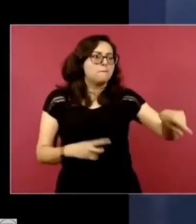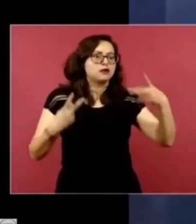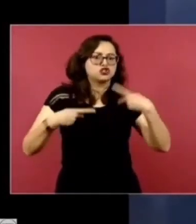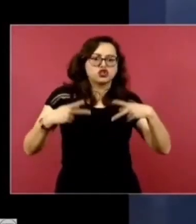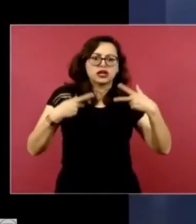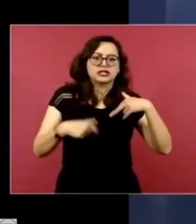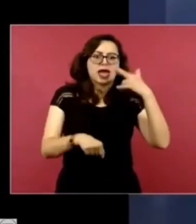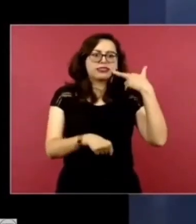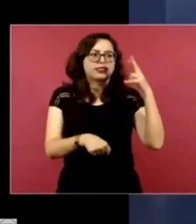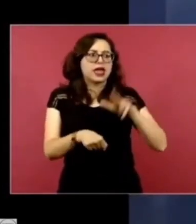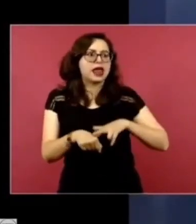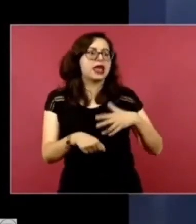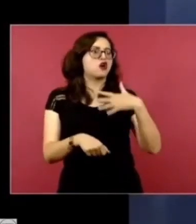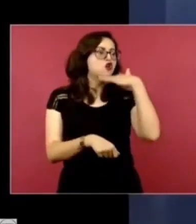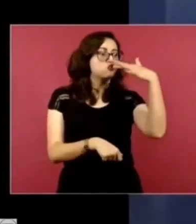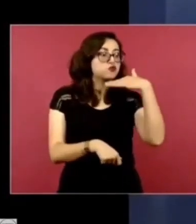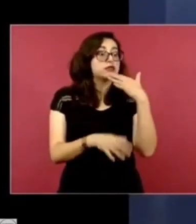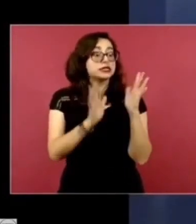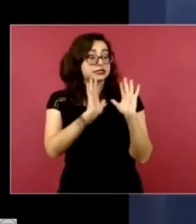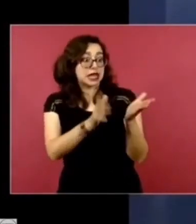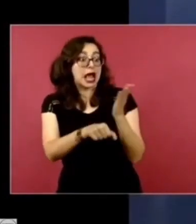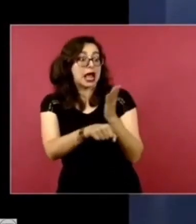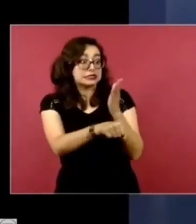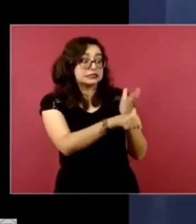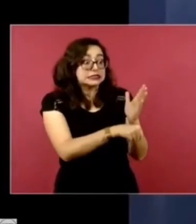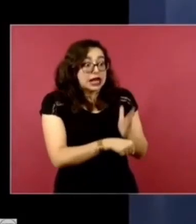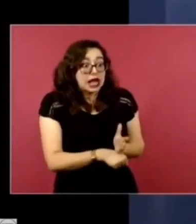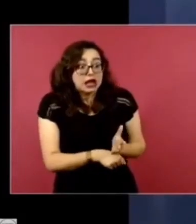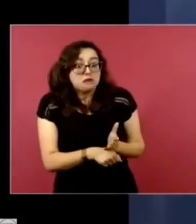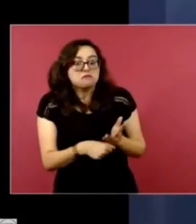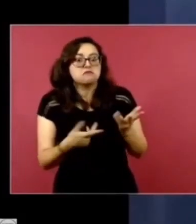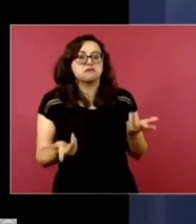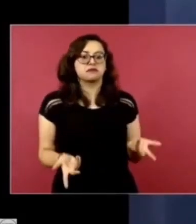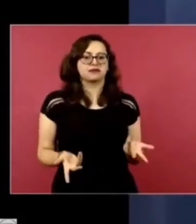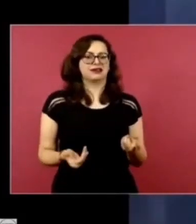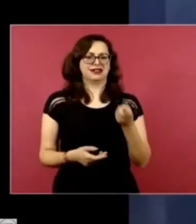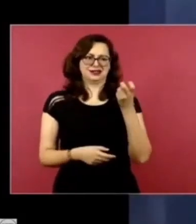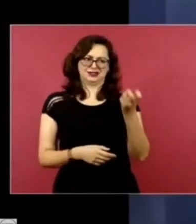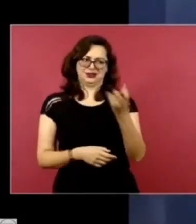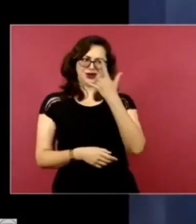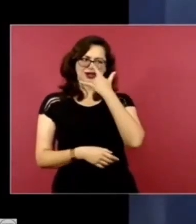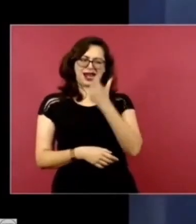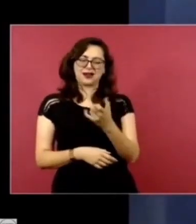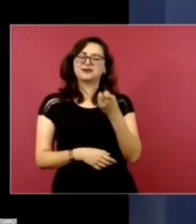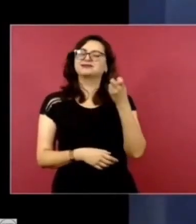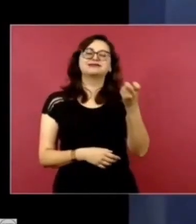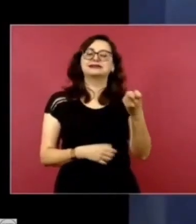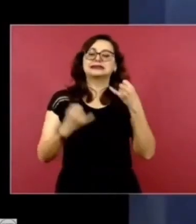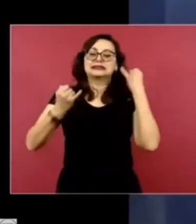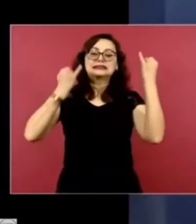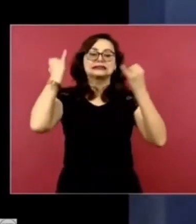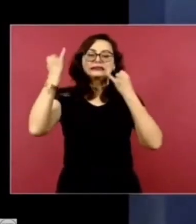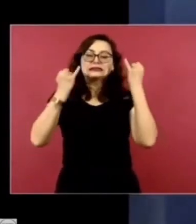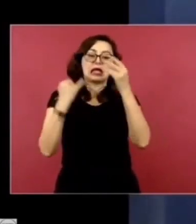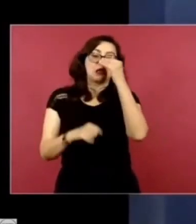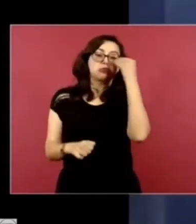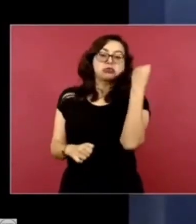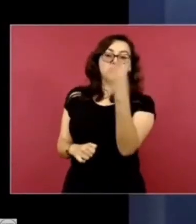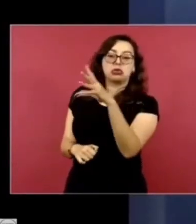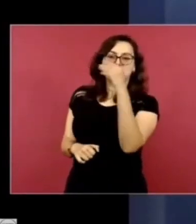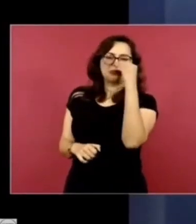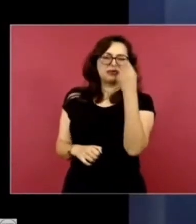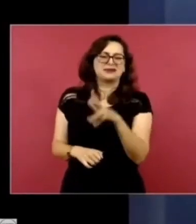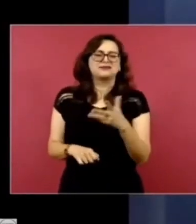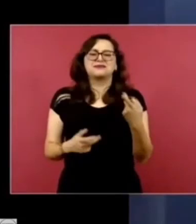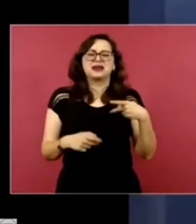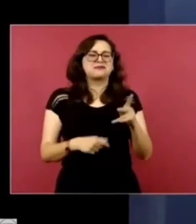impunidad. Imagínate qué mensaje se va a dar. Entonces, no nos adelantemos, Ciro. Bueno, vamos a esperar. Mira, yo estoy acostumbrado. Vamos a seguir. Estoy acostumbrado a luchar y